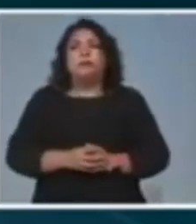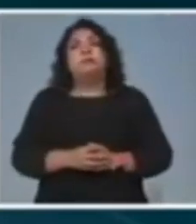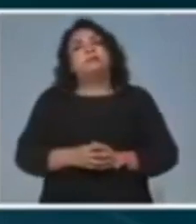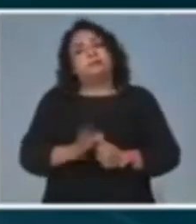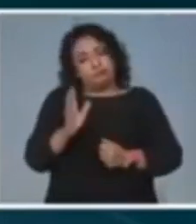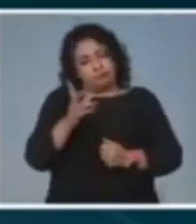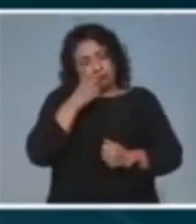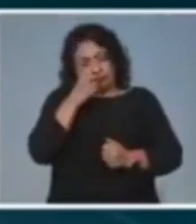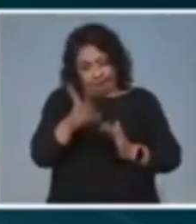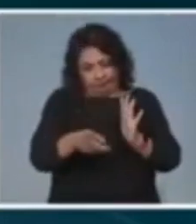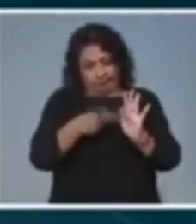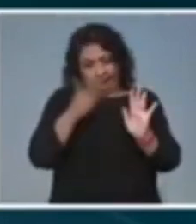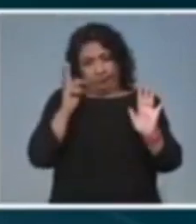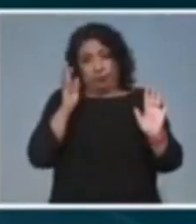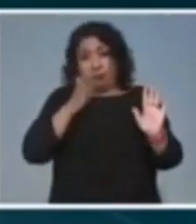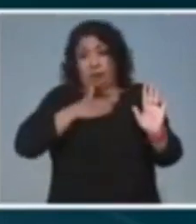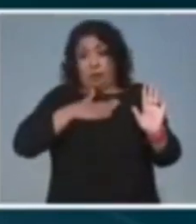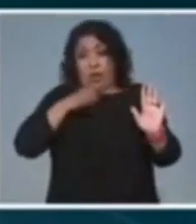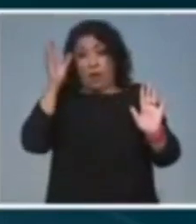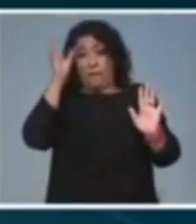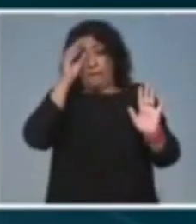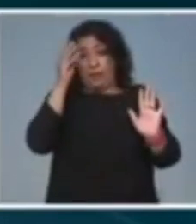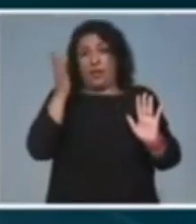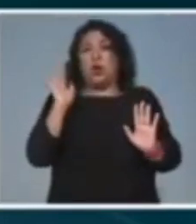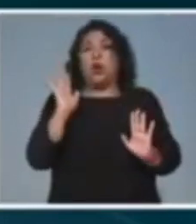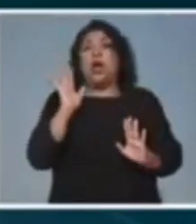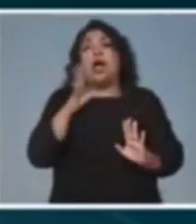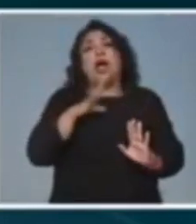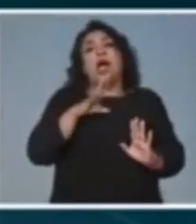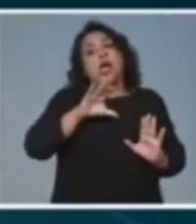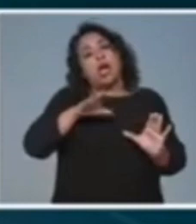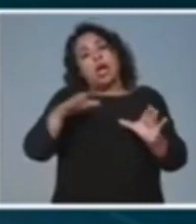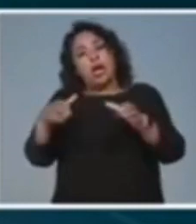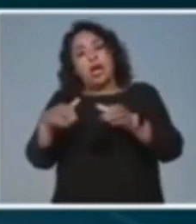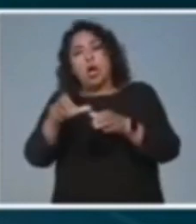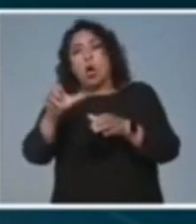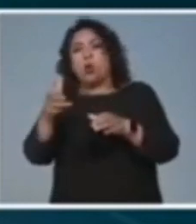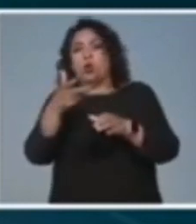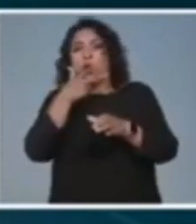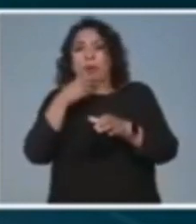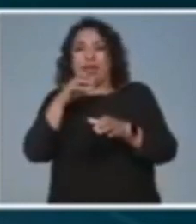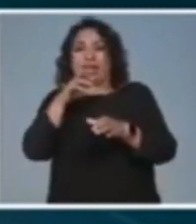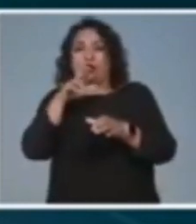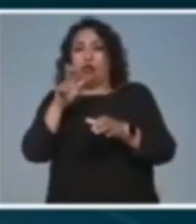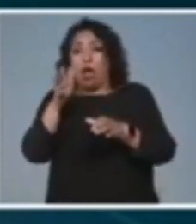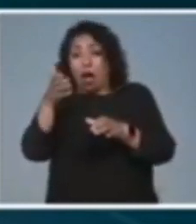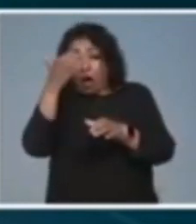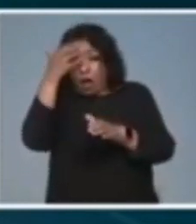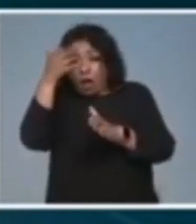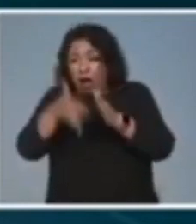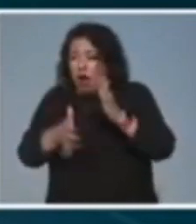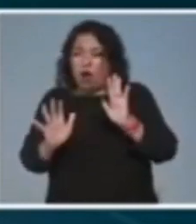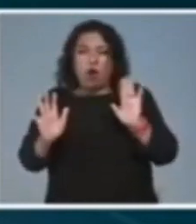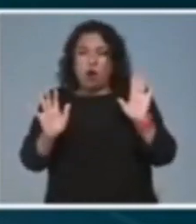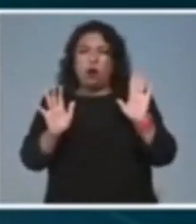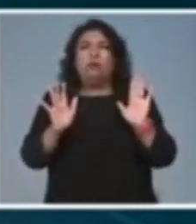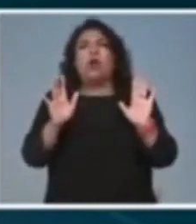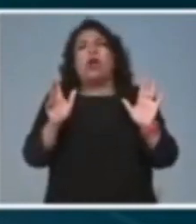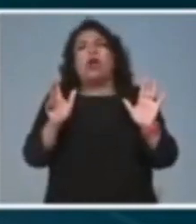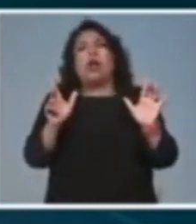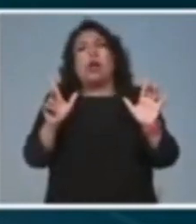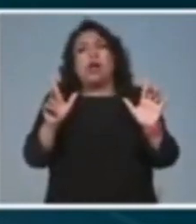Pero, repito, el punto es que para mí están en ese otro Carlos Fuentes que no es prácticamente conocido. También por el hecho